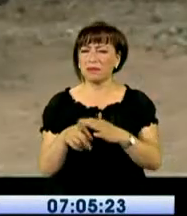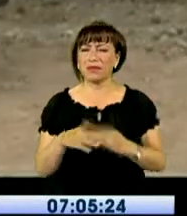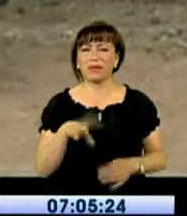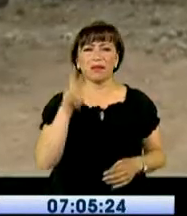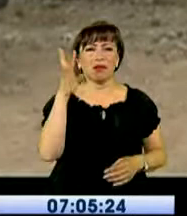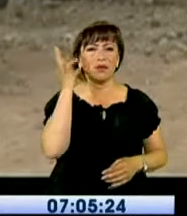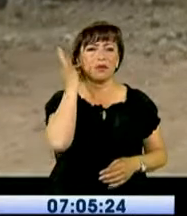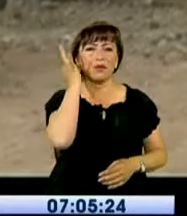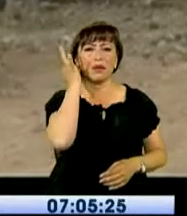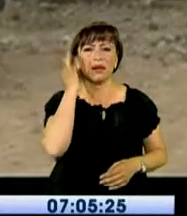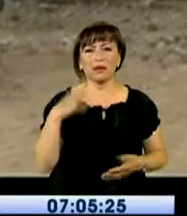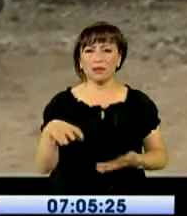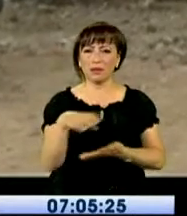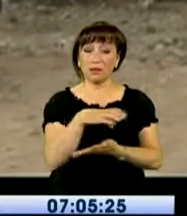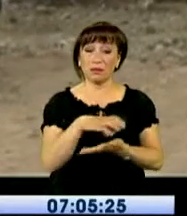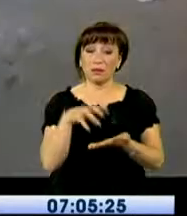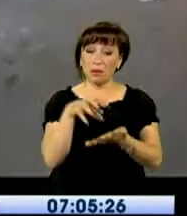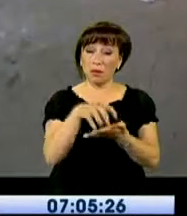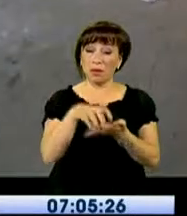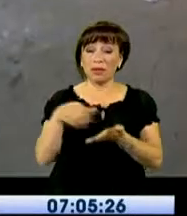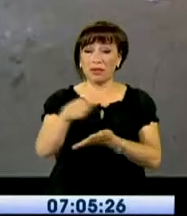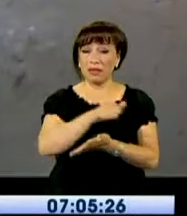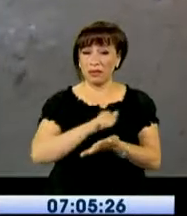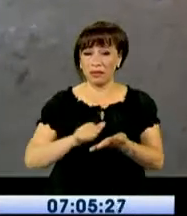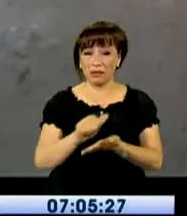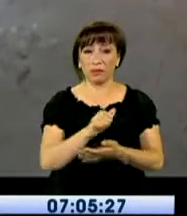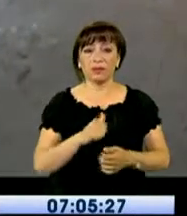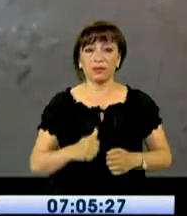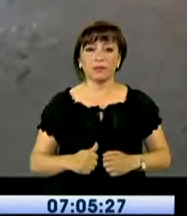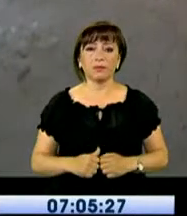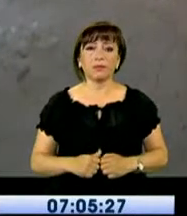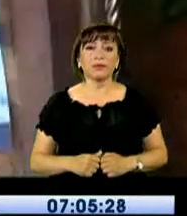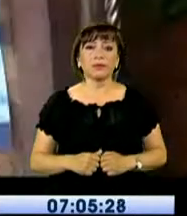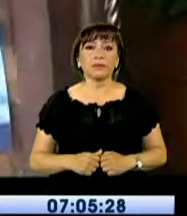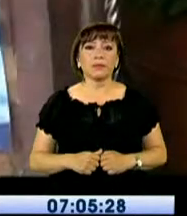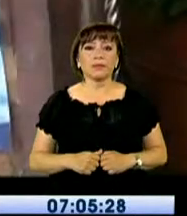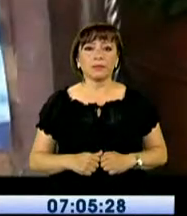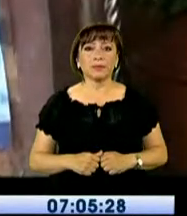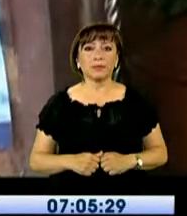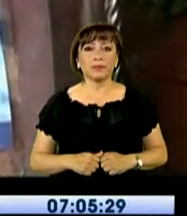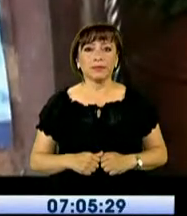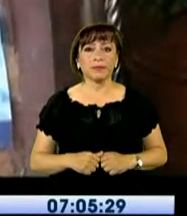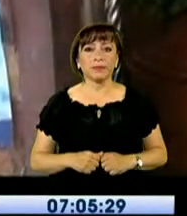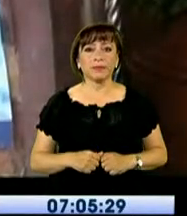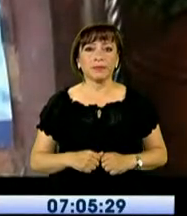de un cantón de la provincia Azuaya. Desde Camilo Ponce Enríquez, informó Karina Valdivieso.